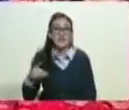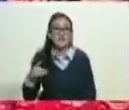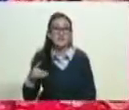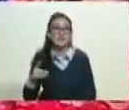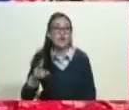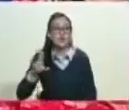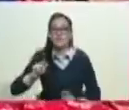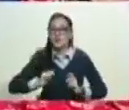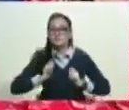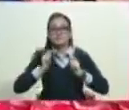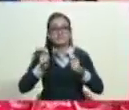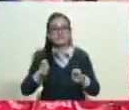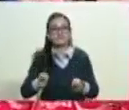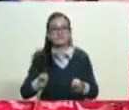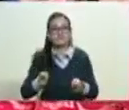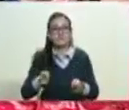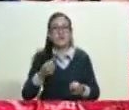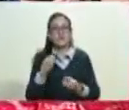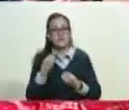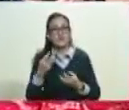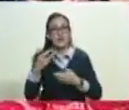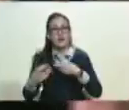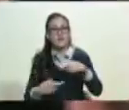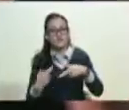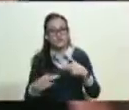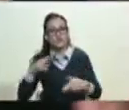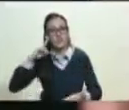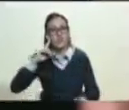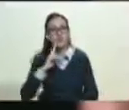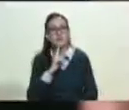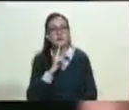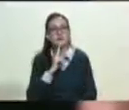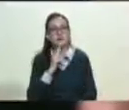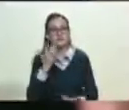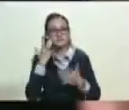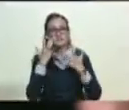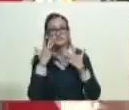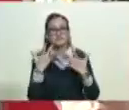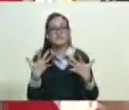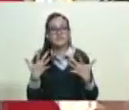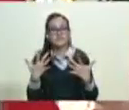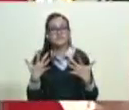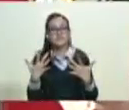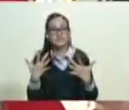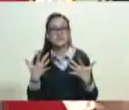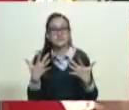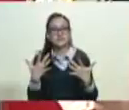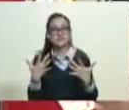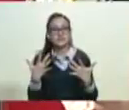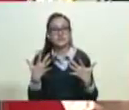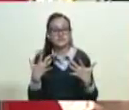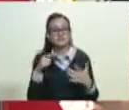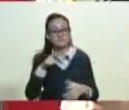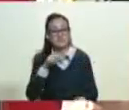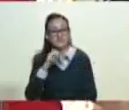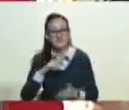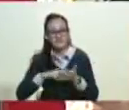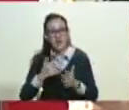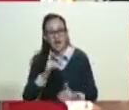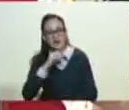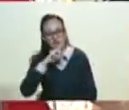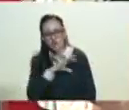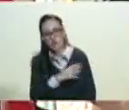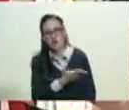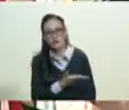jamás entregarlos, de lo que les ha dado la revolución bolivariana, la visibilización. Son sujetos históricos de